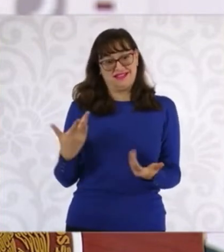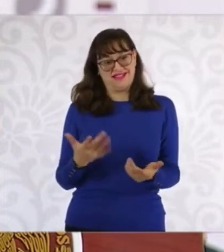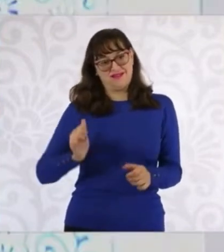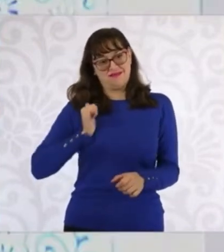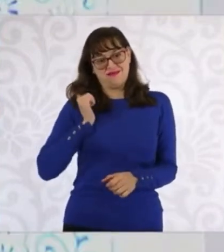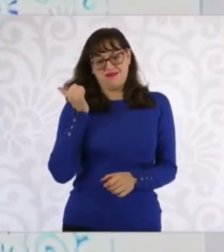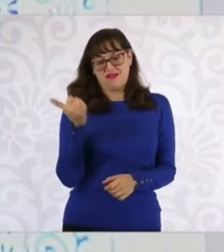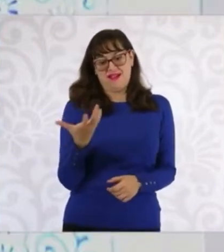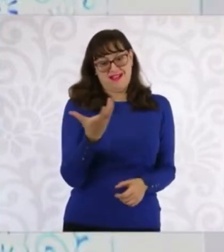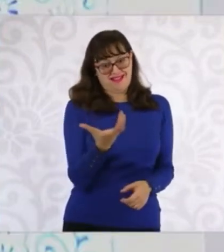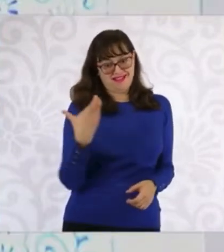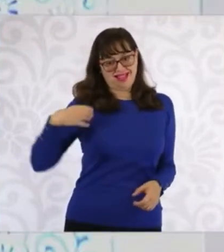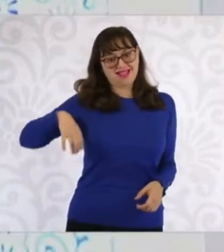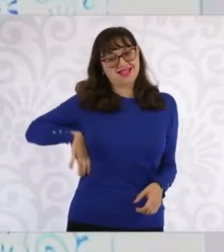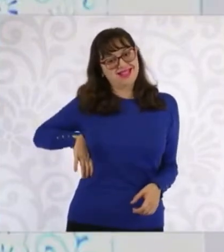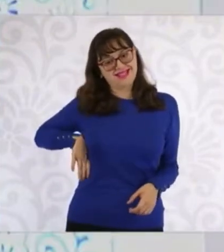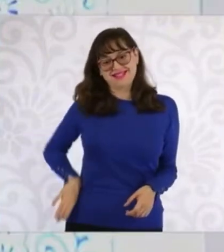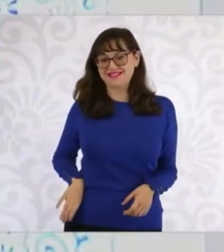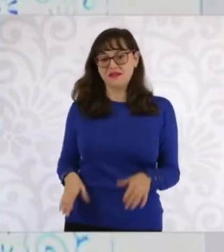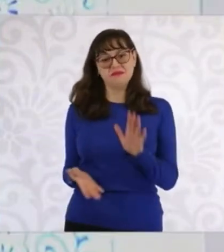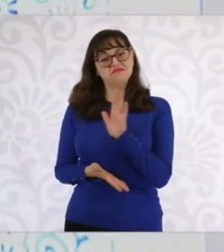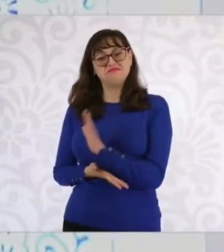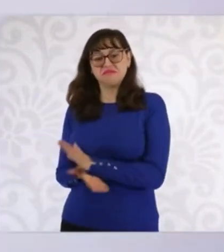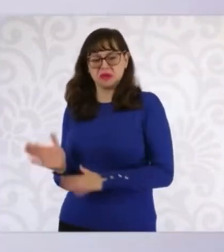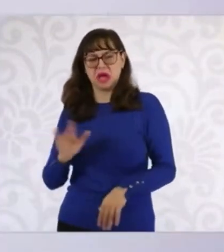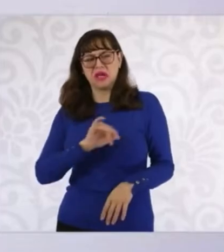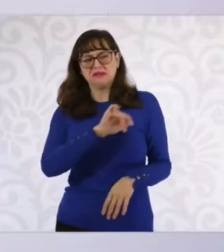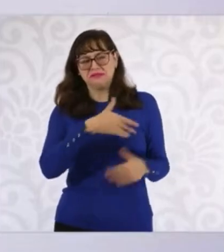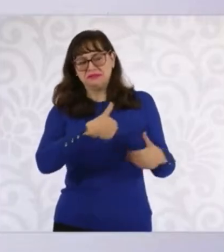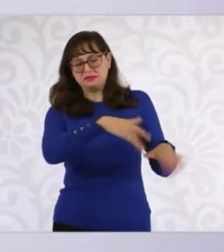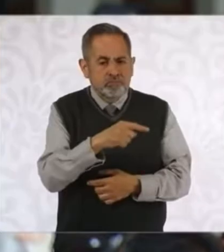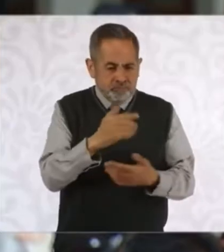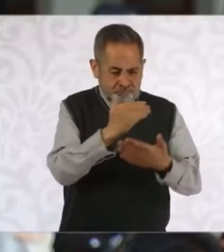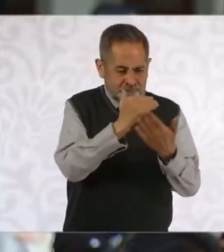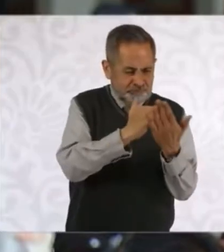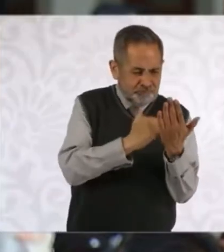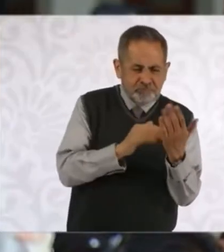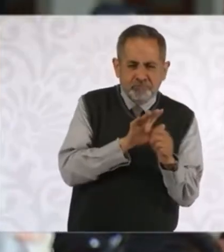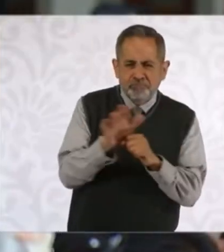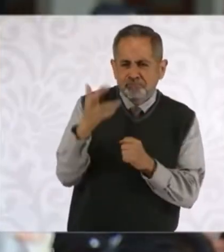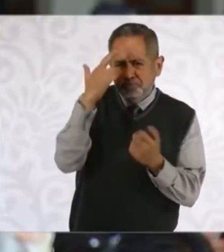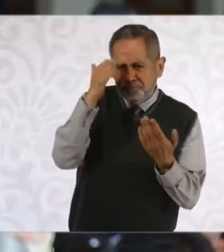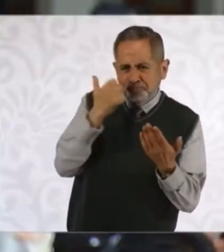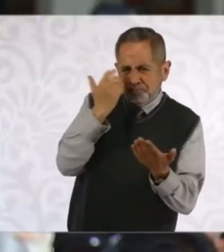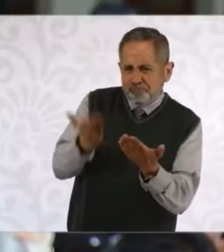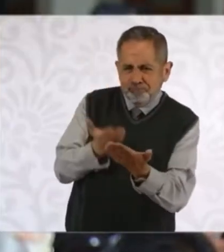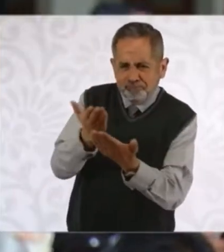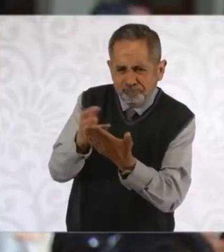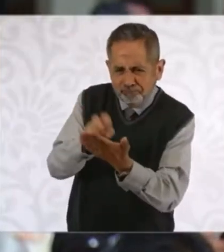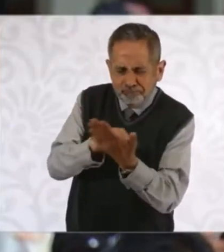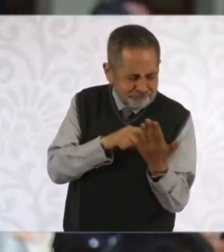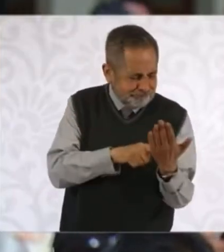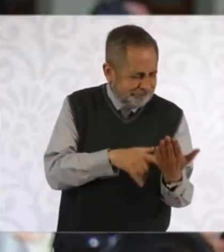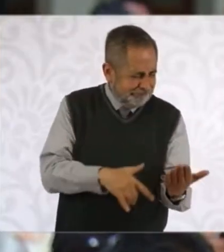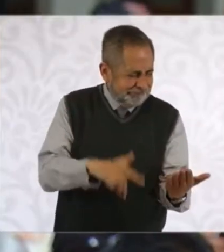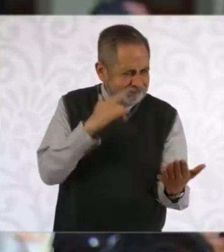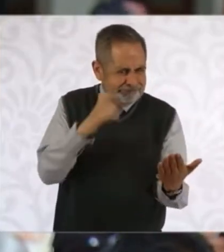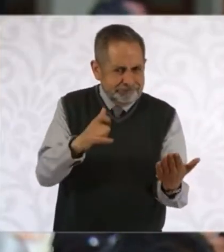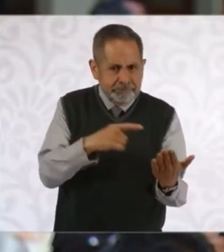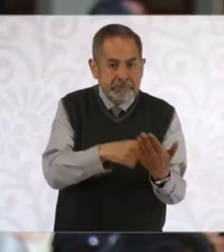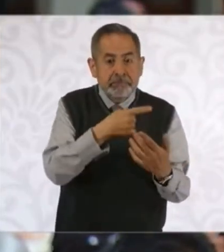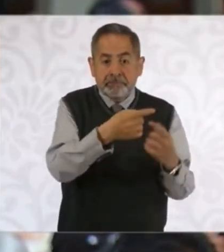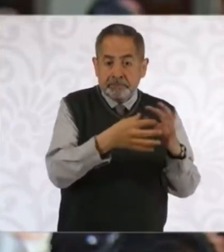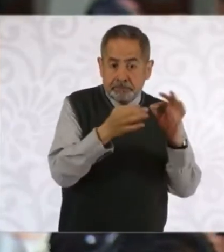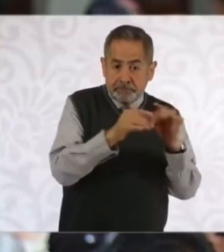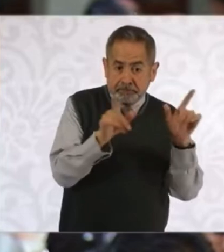presentan su renuncia pues para llevarse sus retiros. Interesante, peculiar. En la síntesis